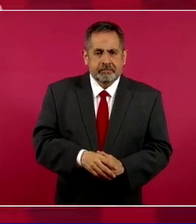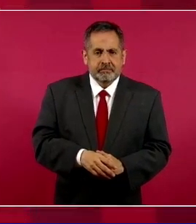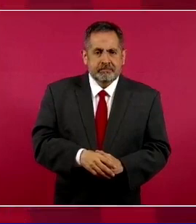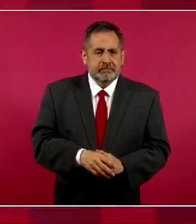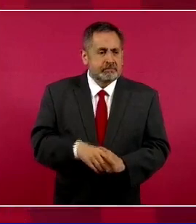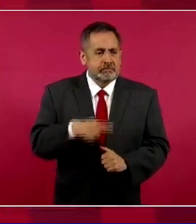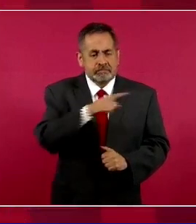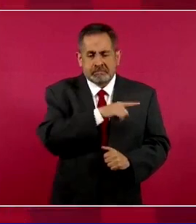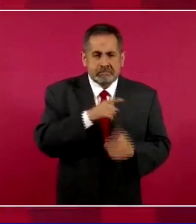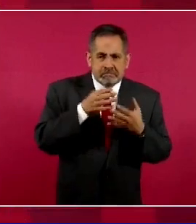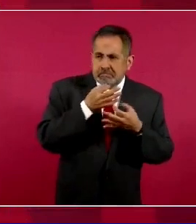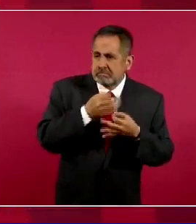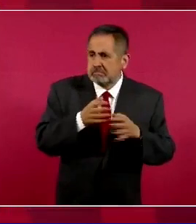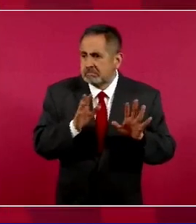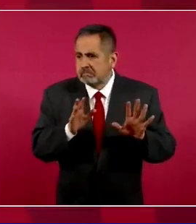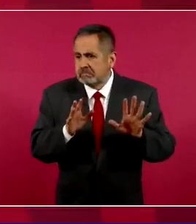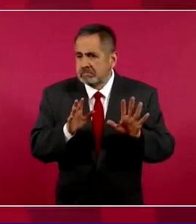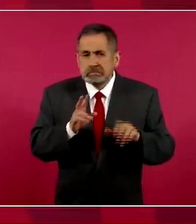entramparon